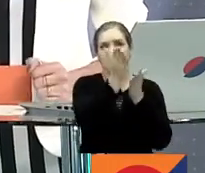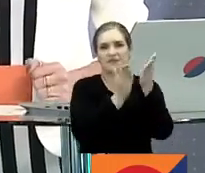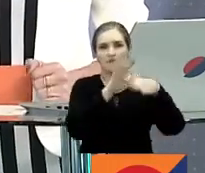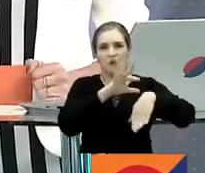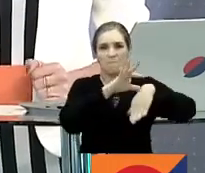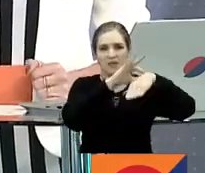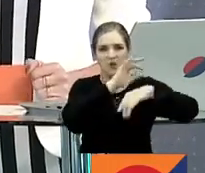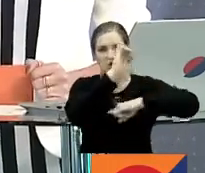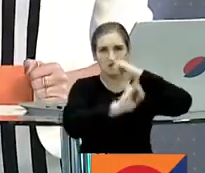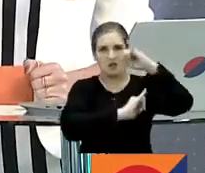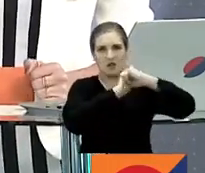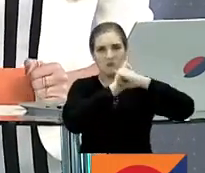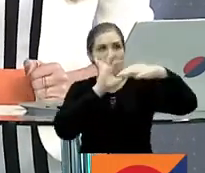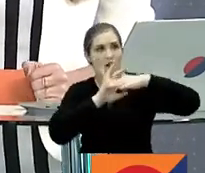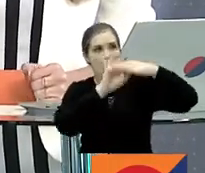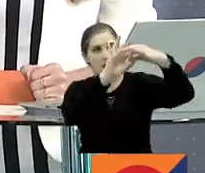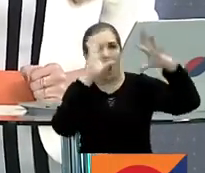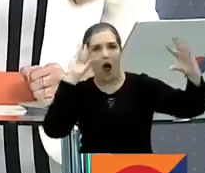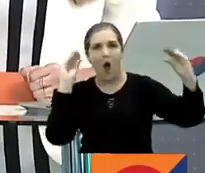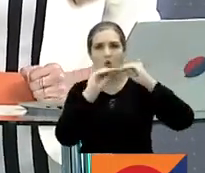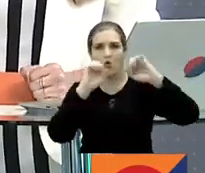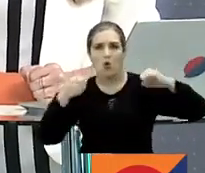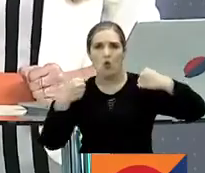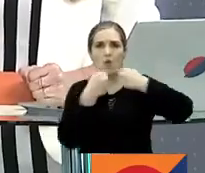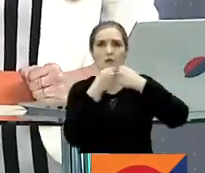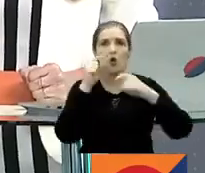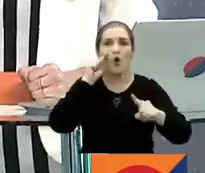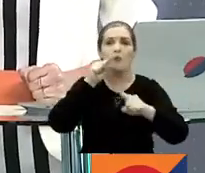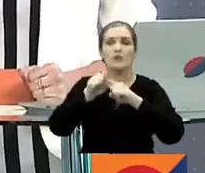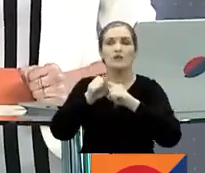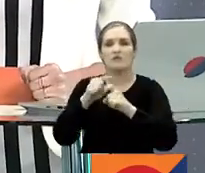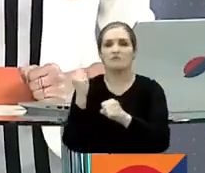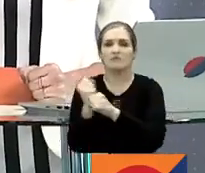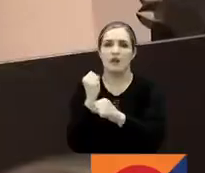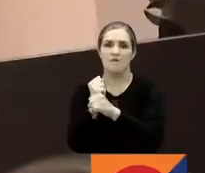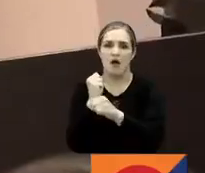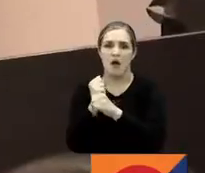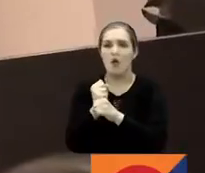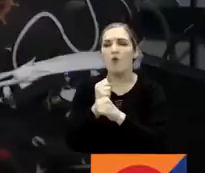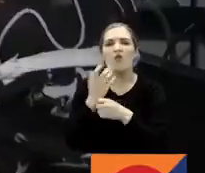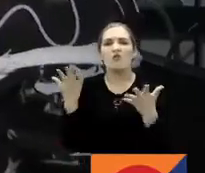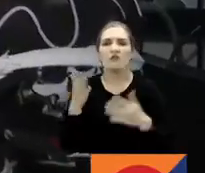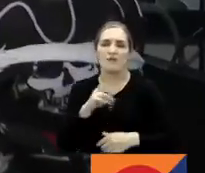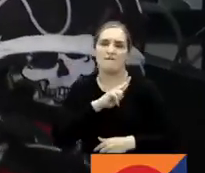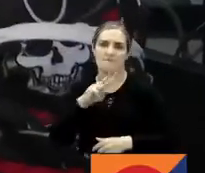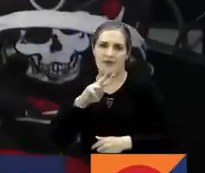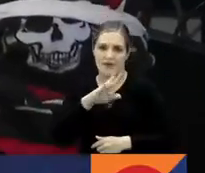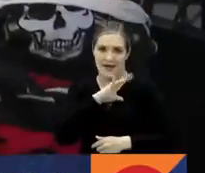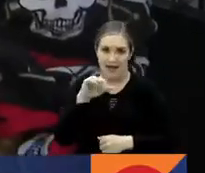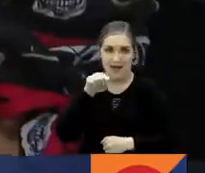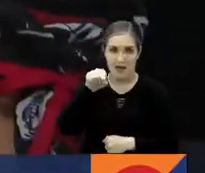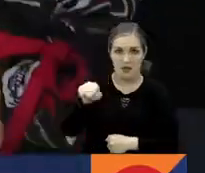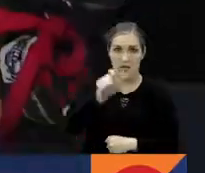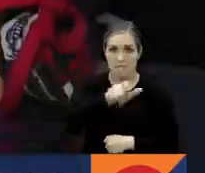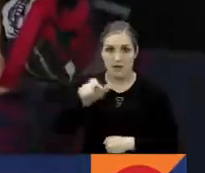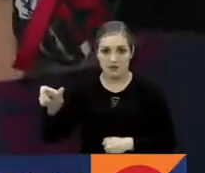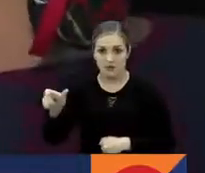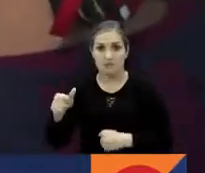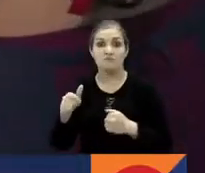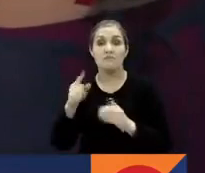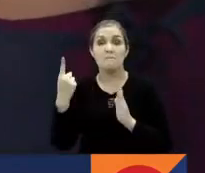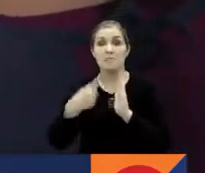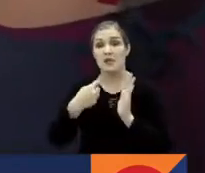para garantizar el empleo de más de 200.000 trabajadores de la salud en el Valle del Cauca. En los últimos 9 años, 337 acuerdos